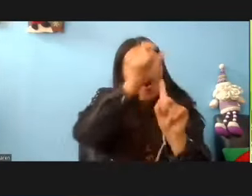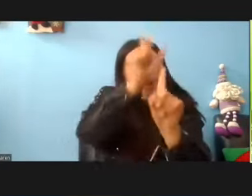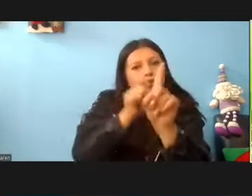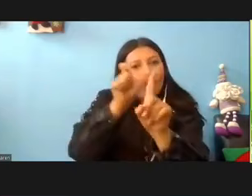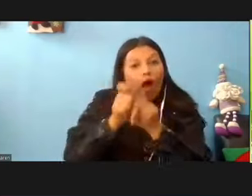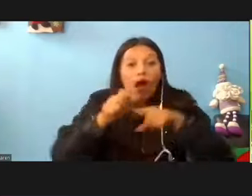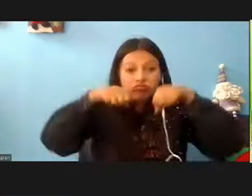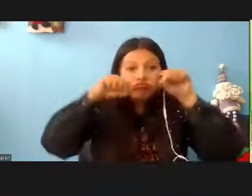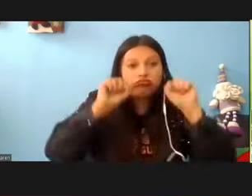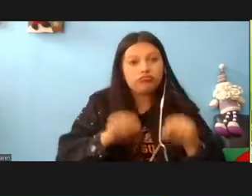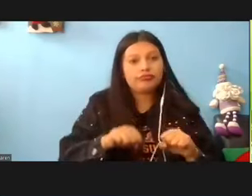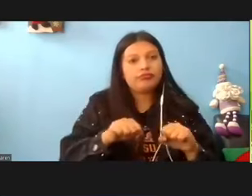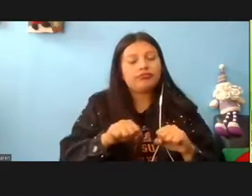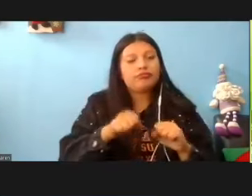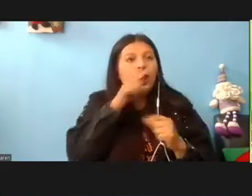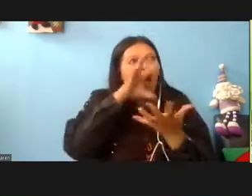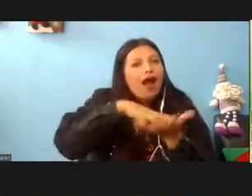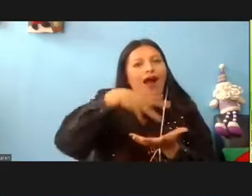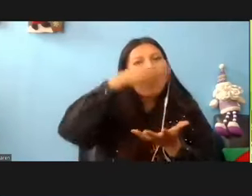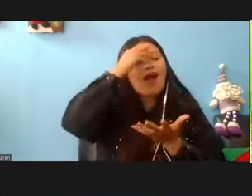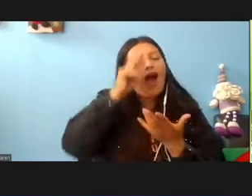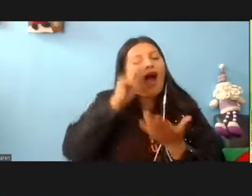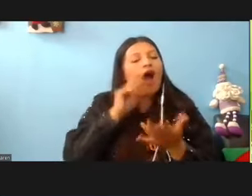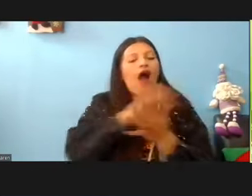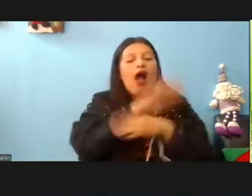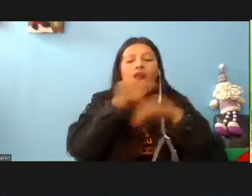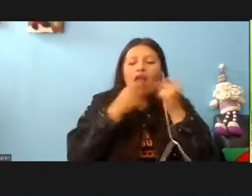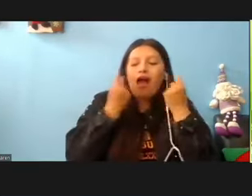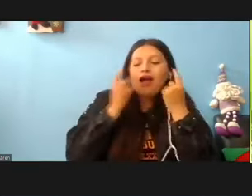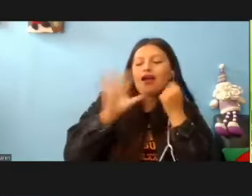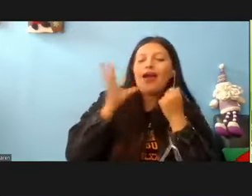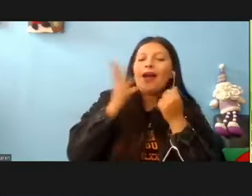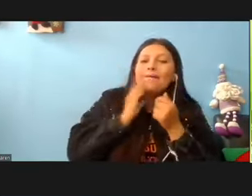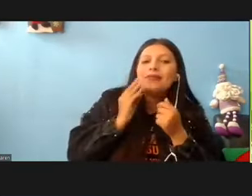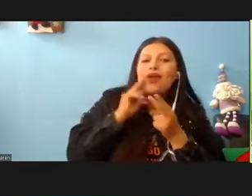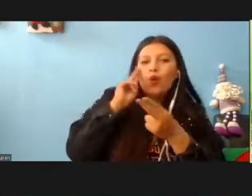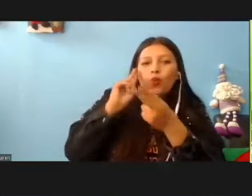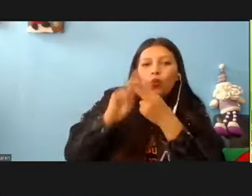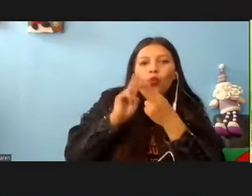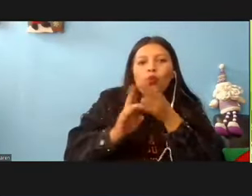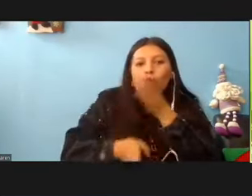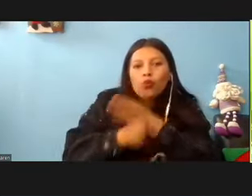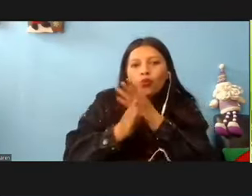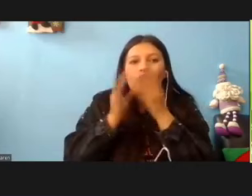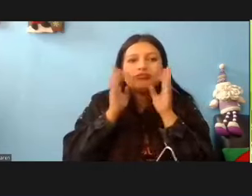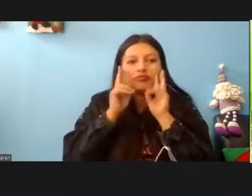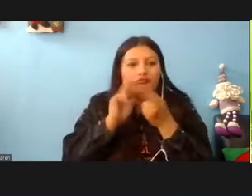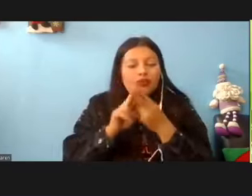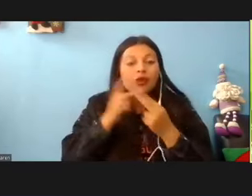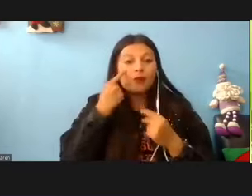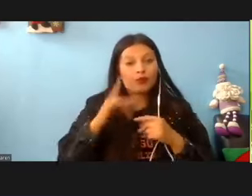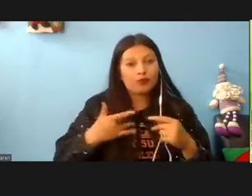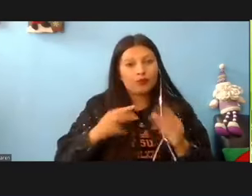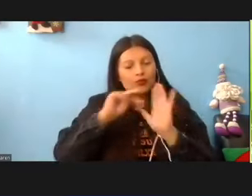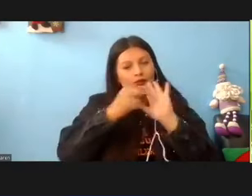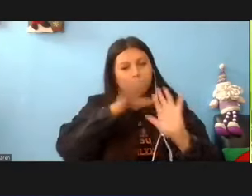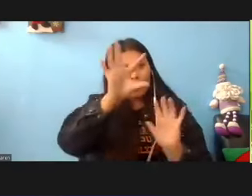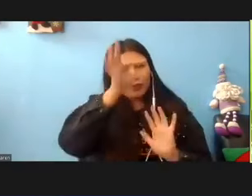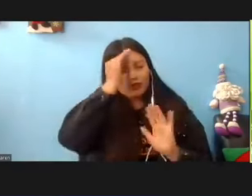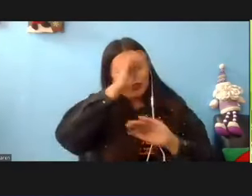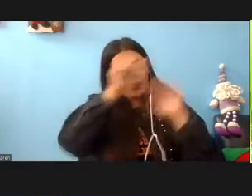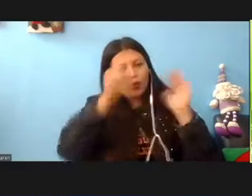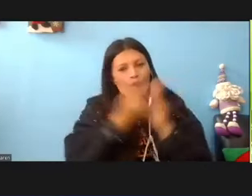que puedan aprender de sus experiencias para que puedan seguir ese camino. Porque si algo nos deja también